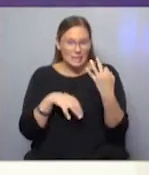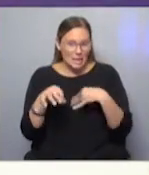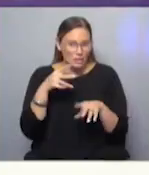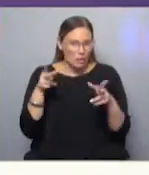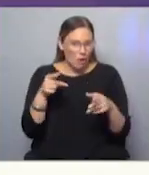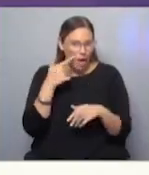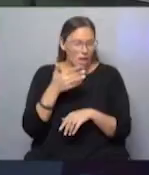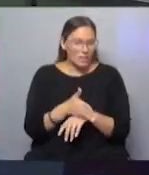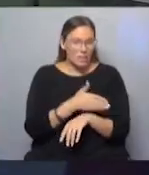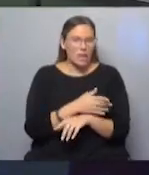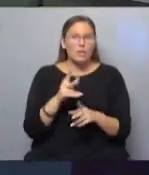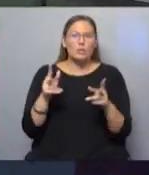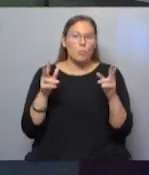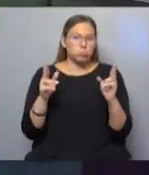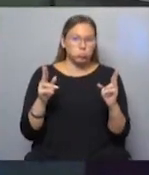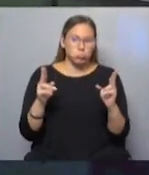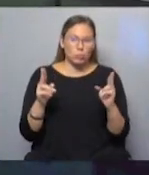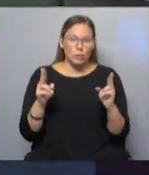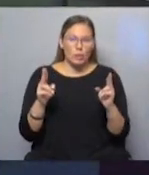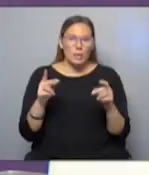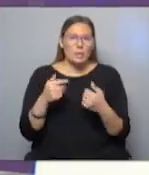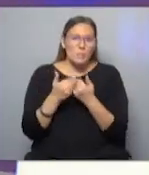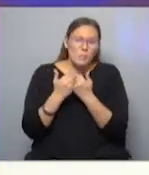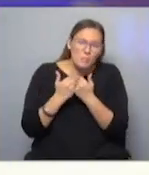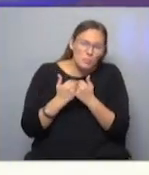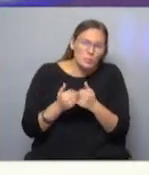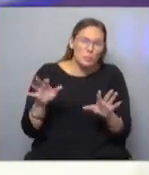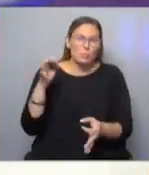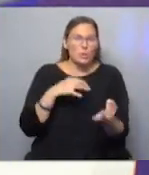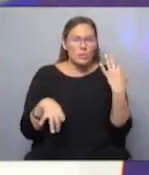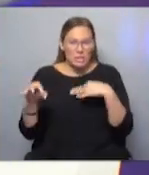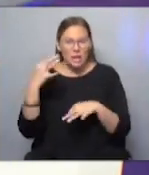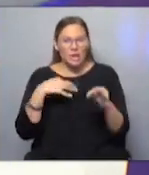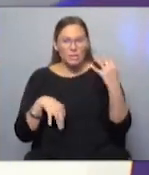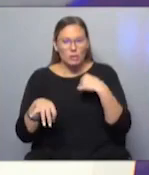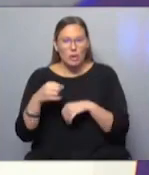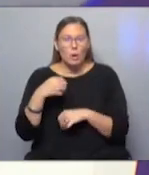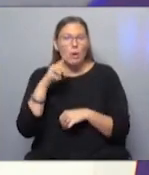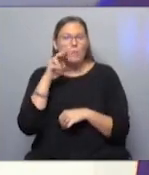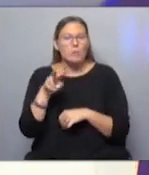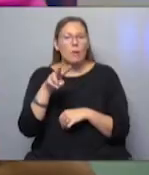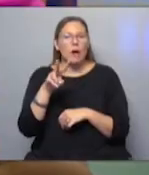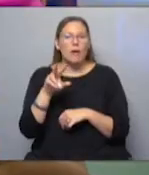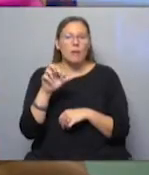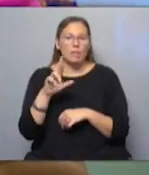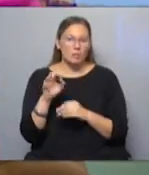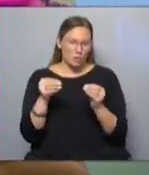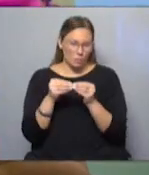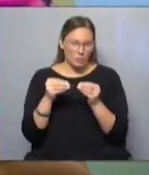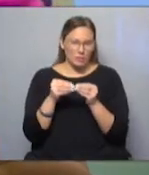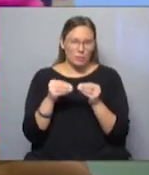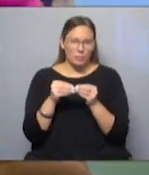no es un trailer que tiene el principio de la obra porque me la miraba pero este